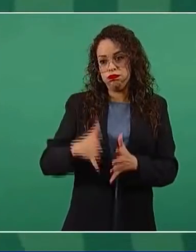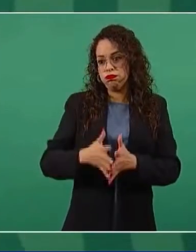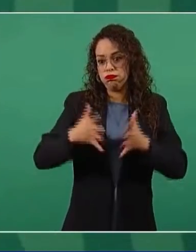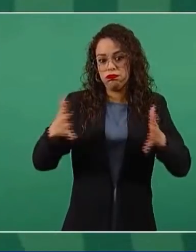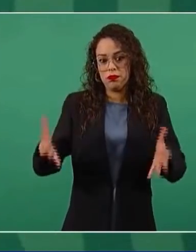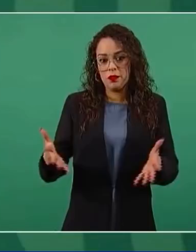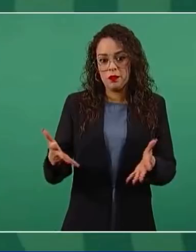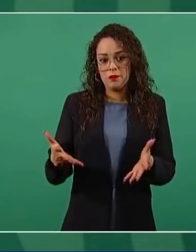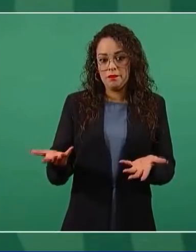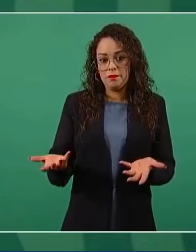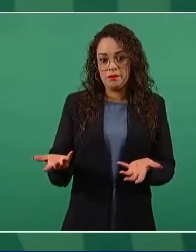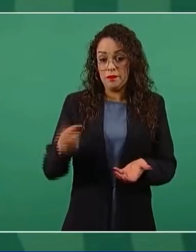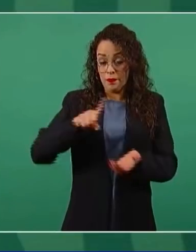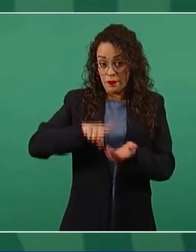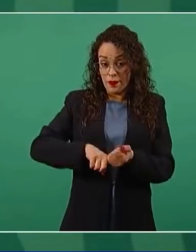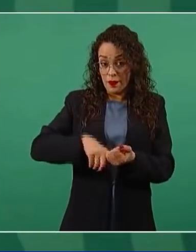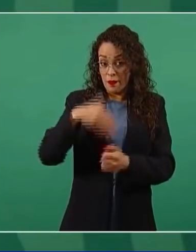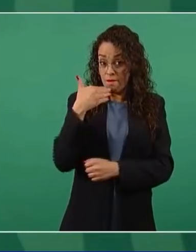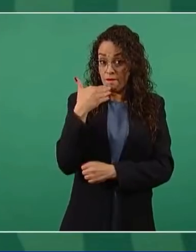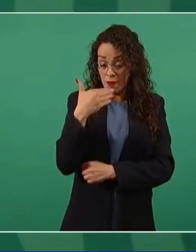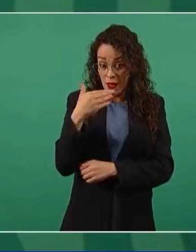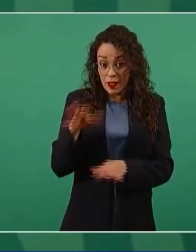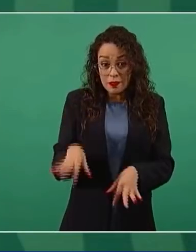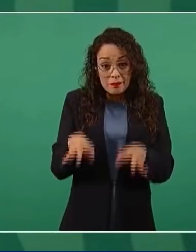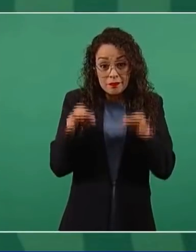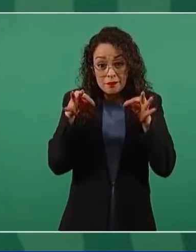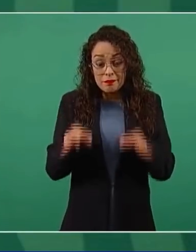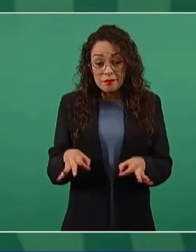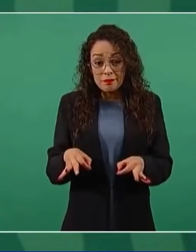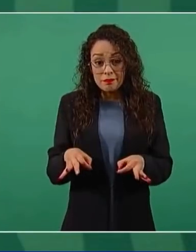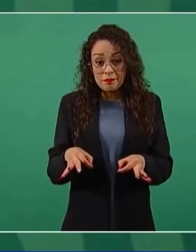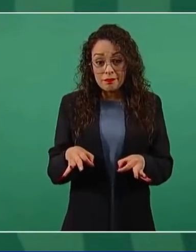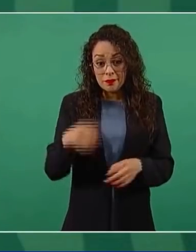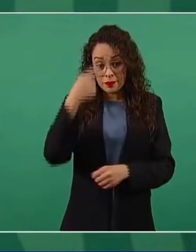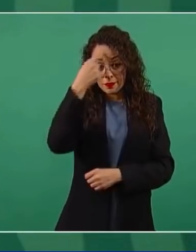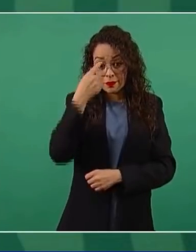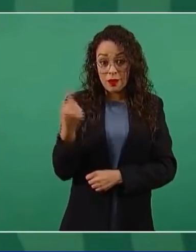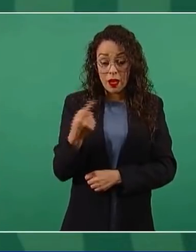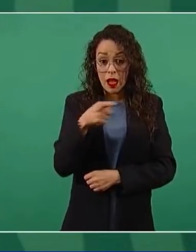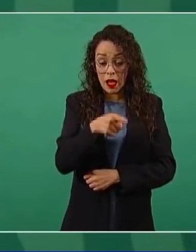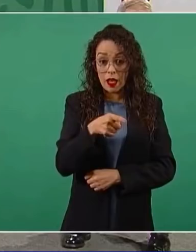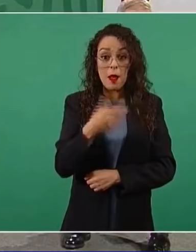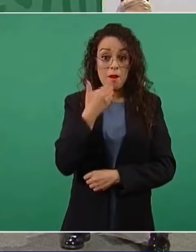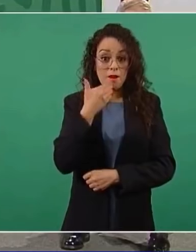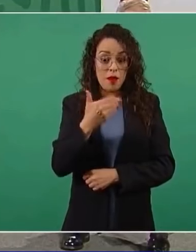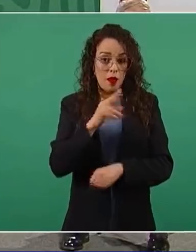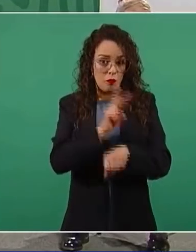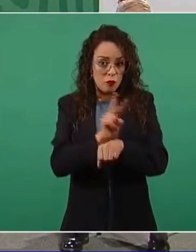que no estaba en condiciones para hacer una guardería,